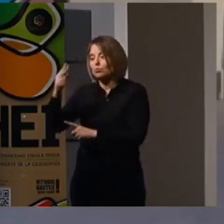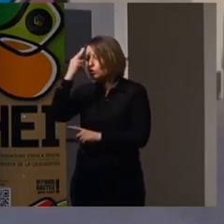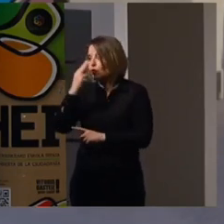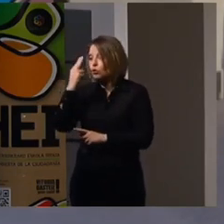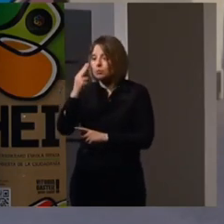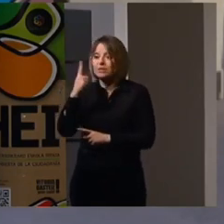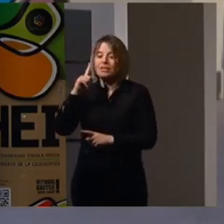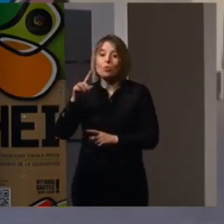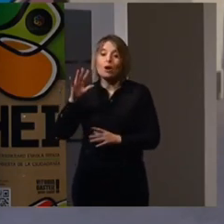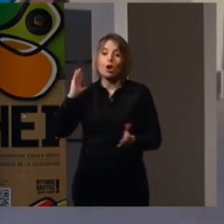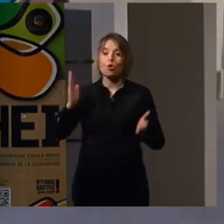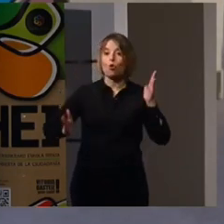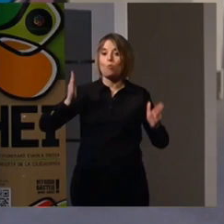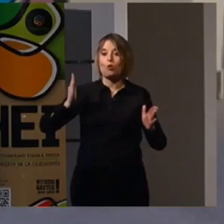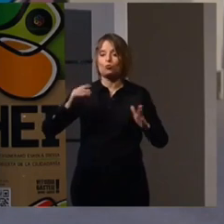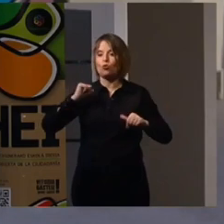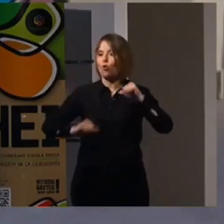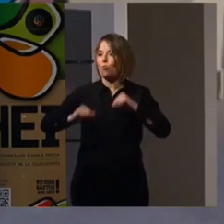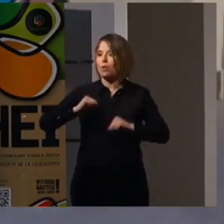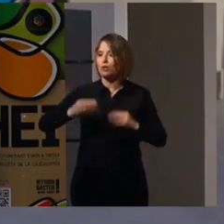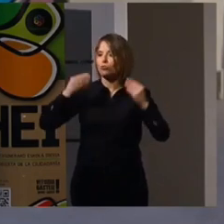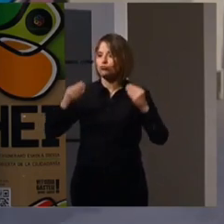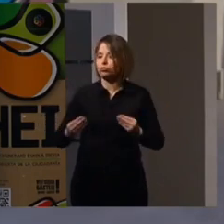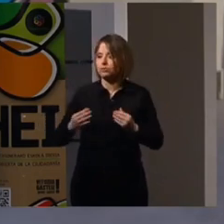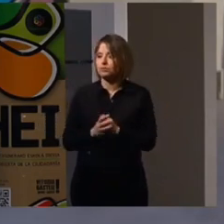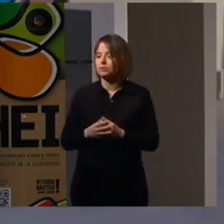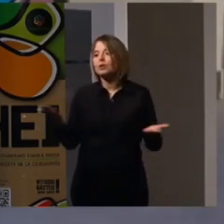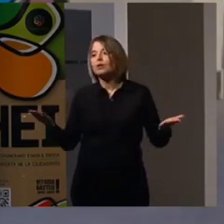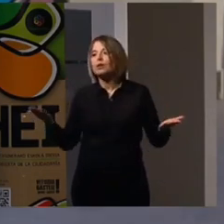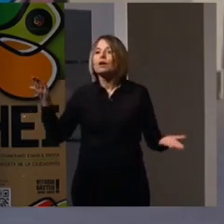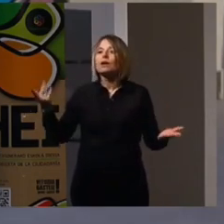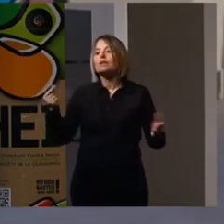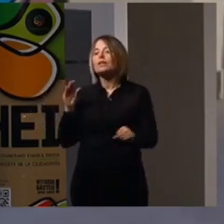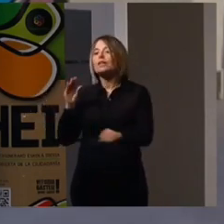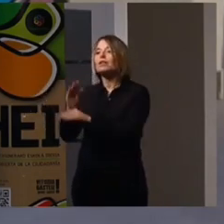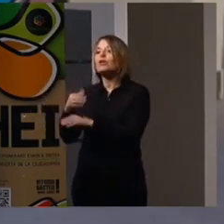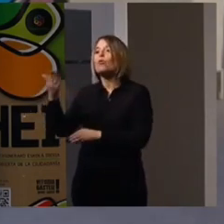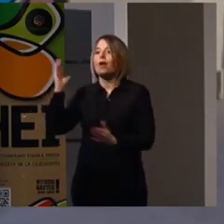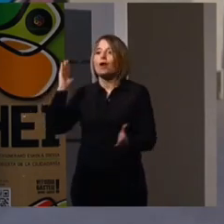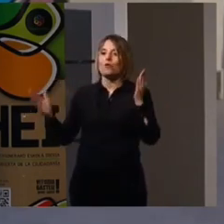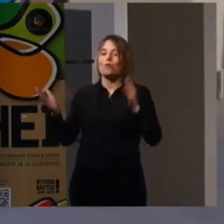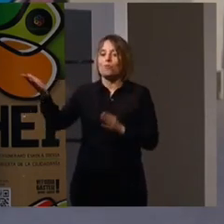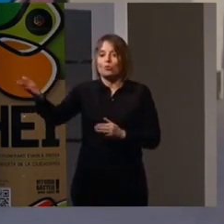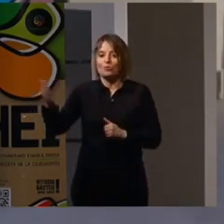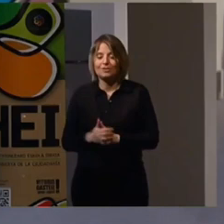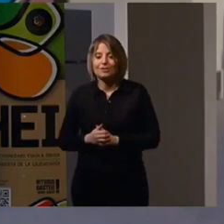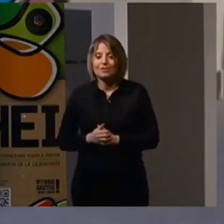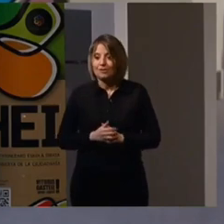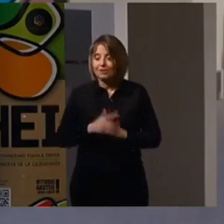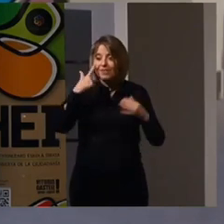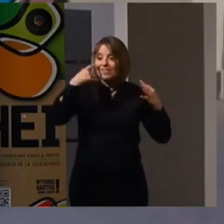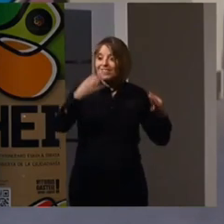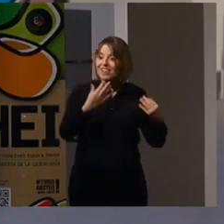con unos robots Da Vincis que operan y hacen unas cosas como ultratécnicas. ¿A qué le damos más dinero? A los Da Vincis, por supuesto, cuando en